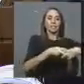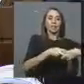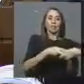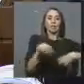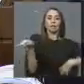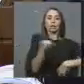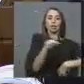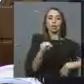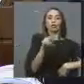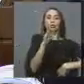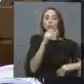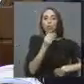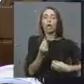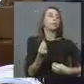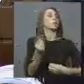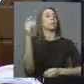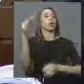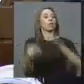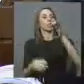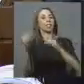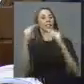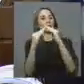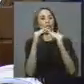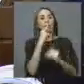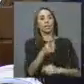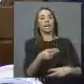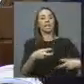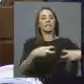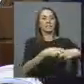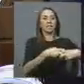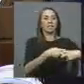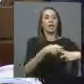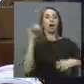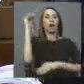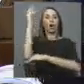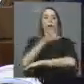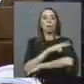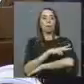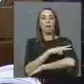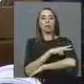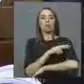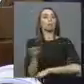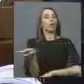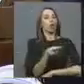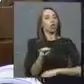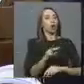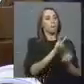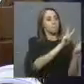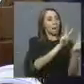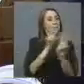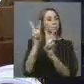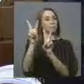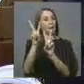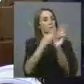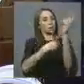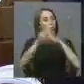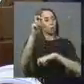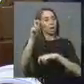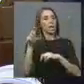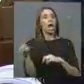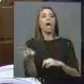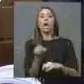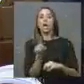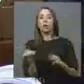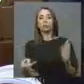de una acción para que el tribunal pueda declarar que el sindicato o el empleador porque esto es pacífico para ambos han traspasado el marco